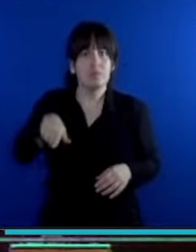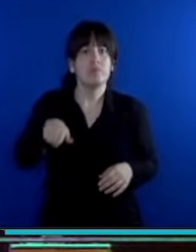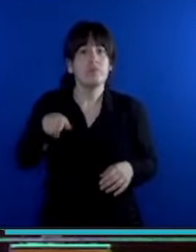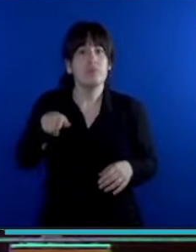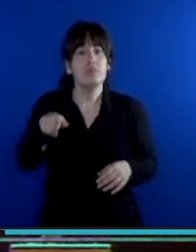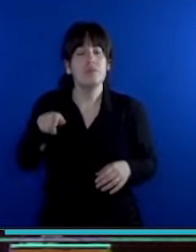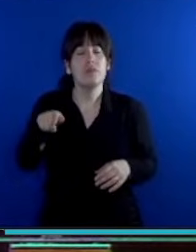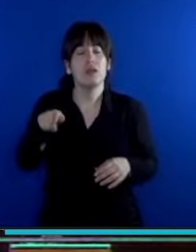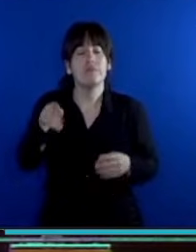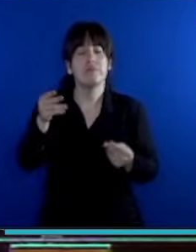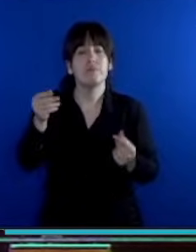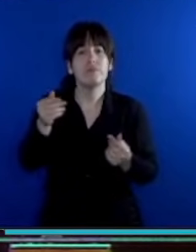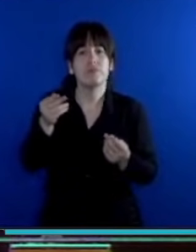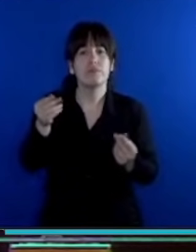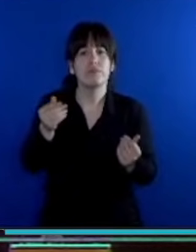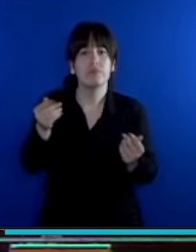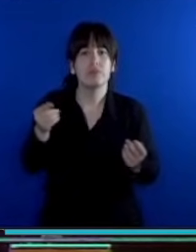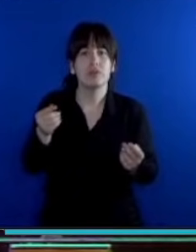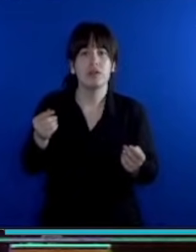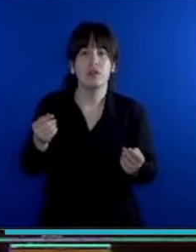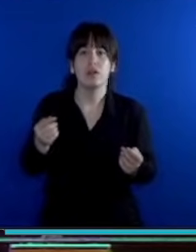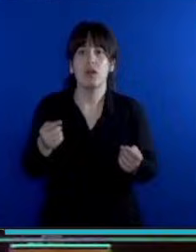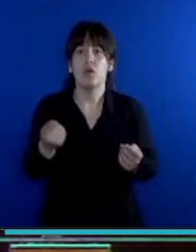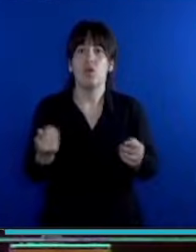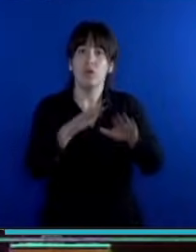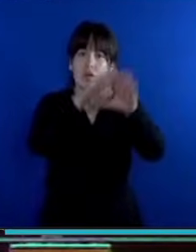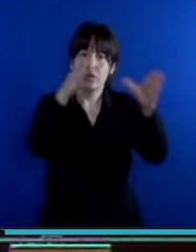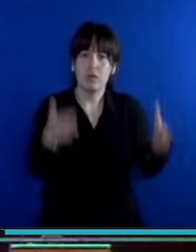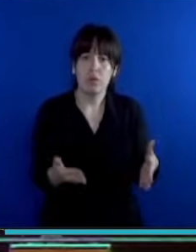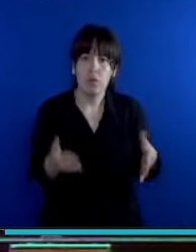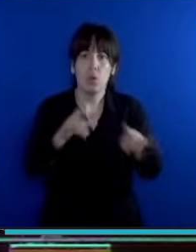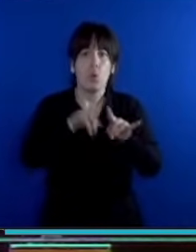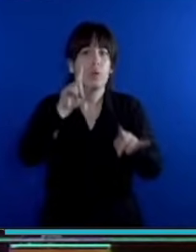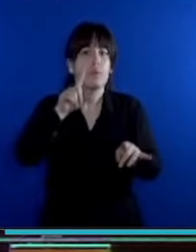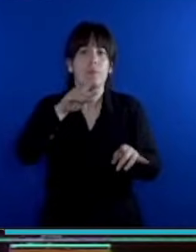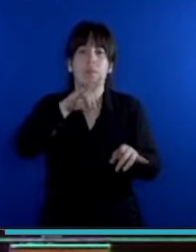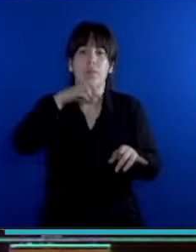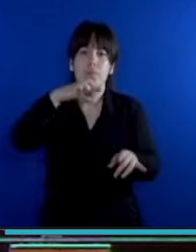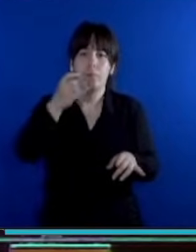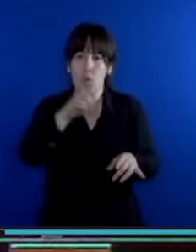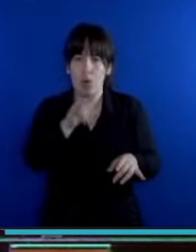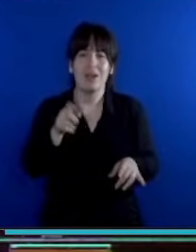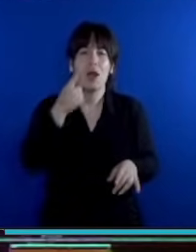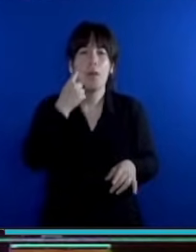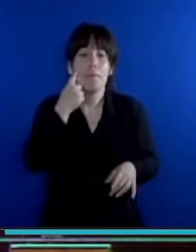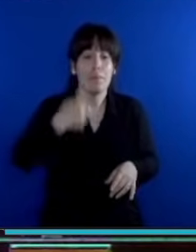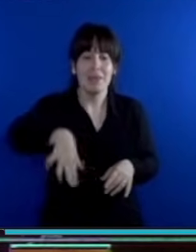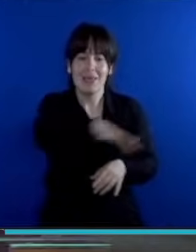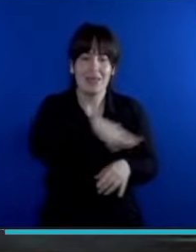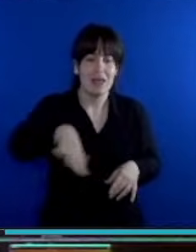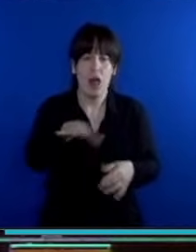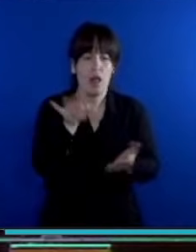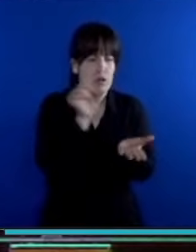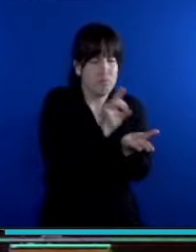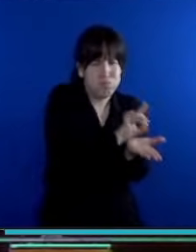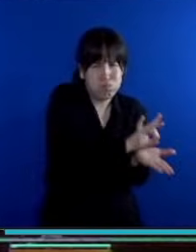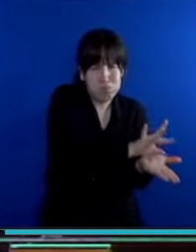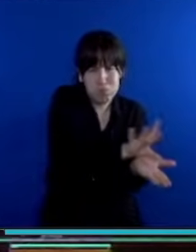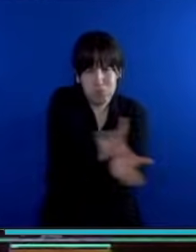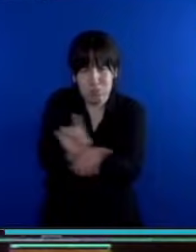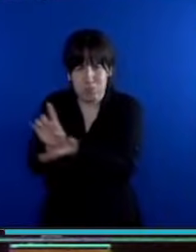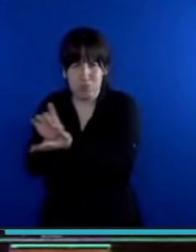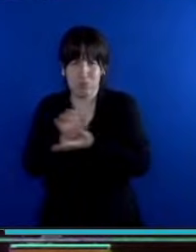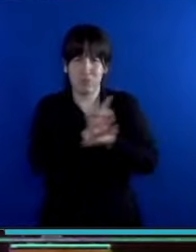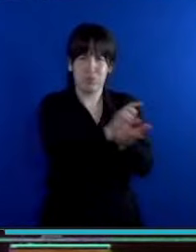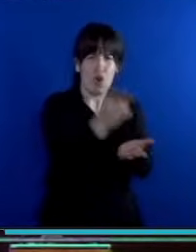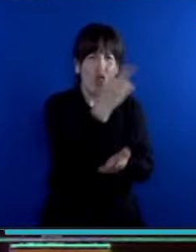cerró una de las plantas de Whirlpool en Pilar, despidiendo 200